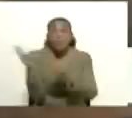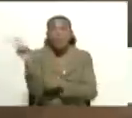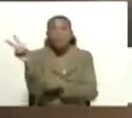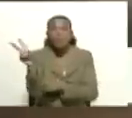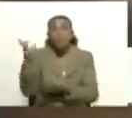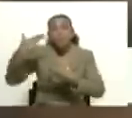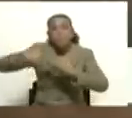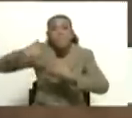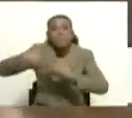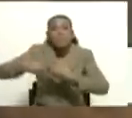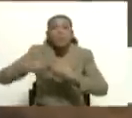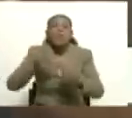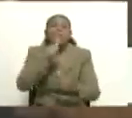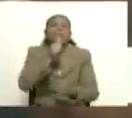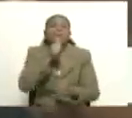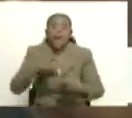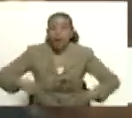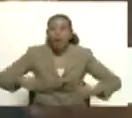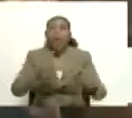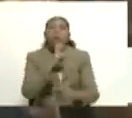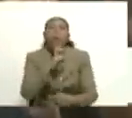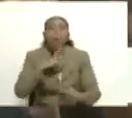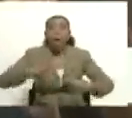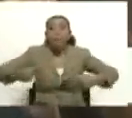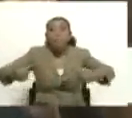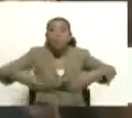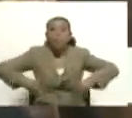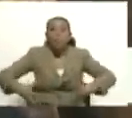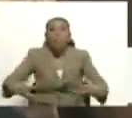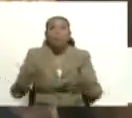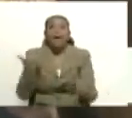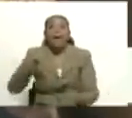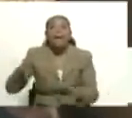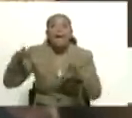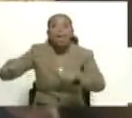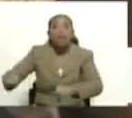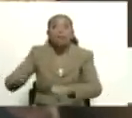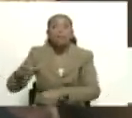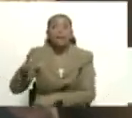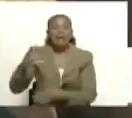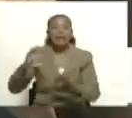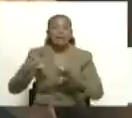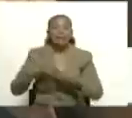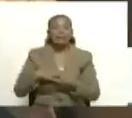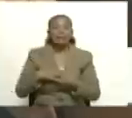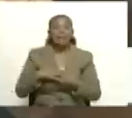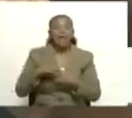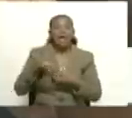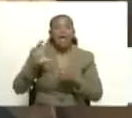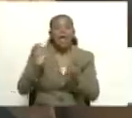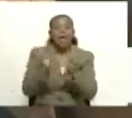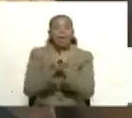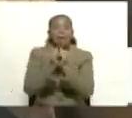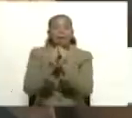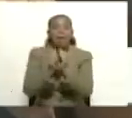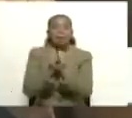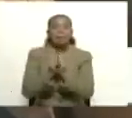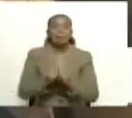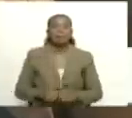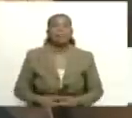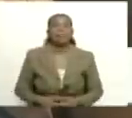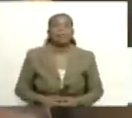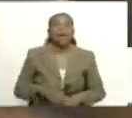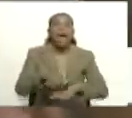el petróleo, el oro, las minas y el oro que está retenido en Londres, es de los venezolanos, no es de ningún